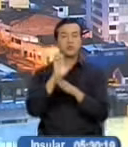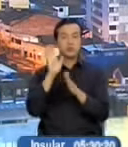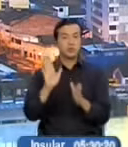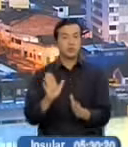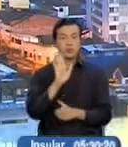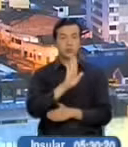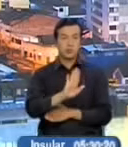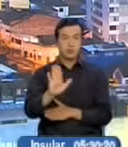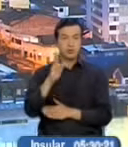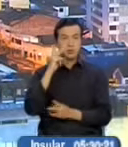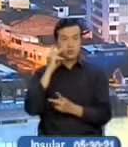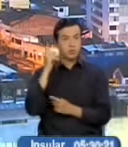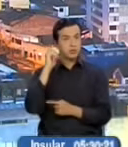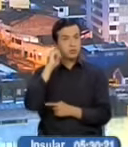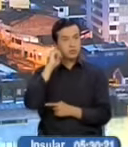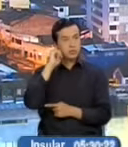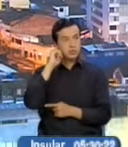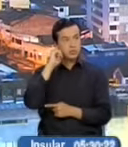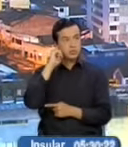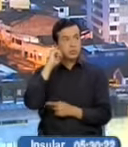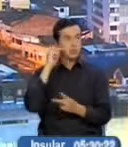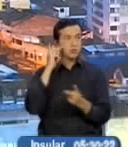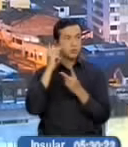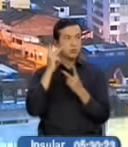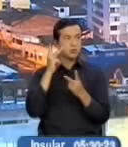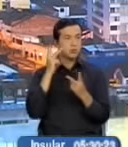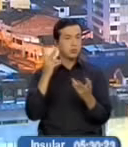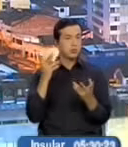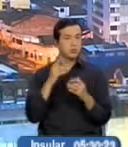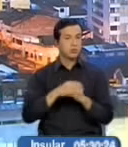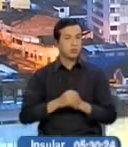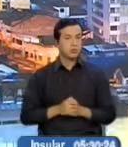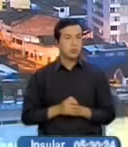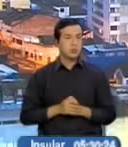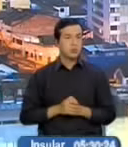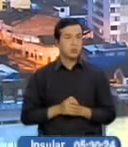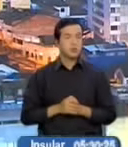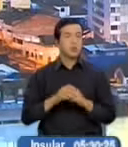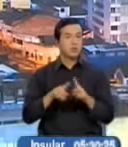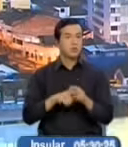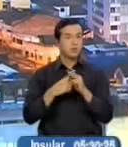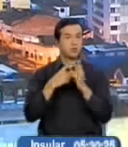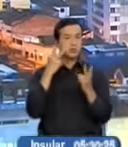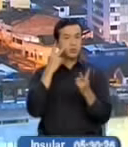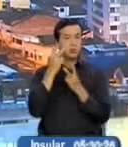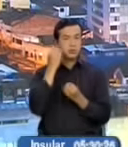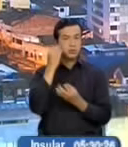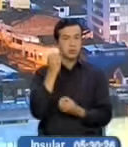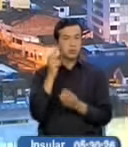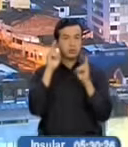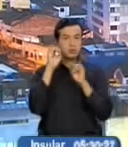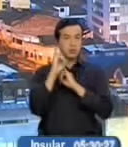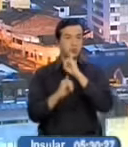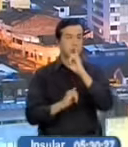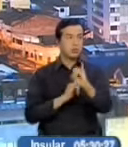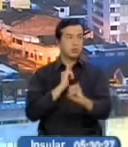compatriotas. No sé si me confirma mi productor si vamos a ver imágenes en este momento para empezar a revisar la información de carácter